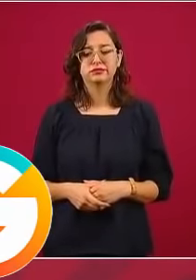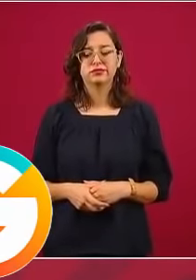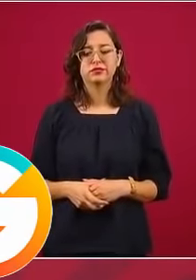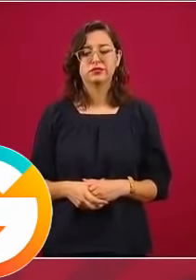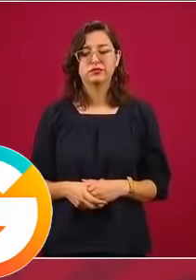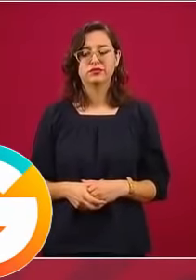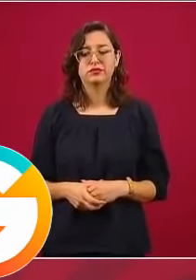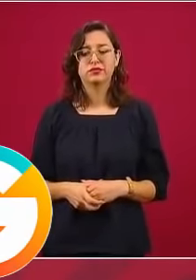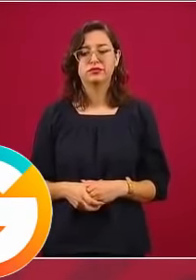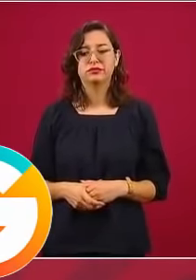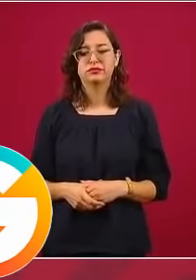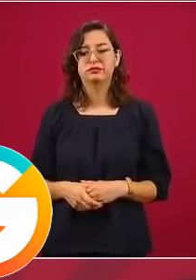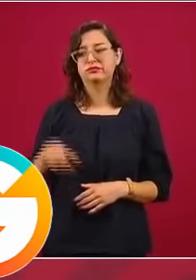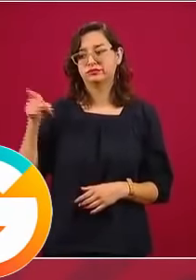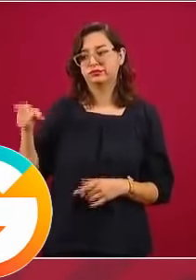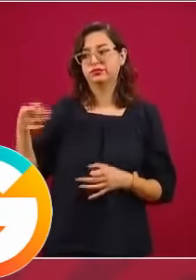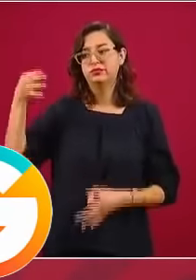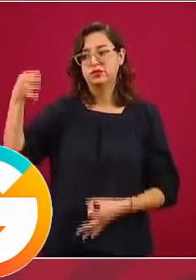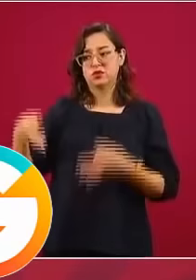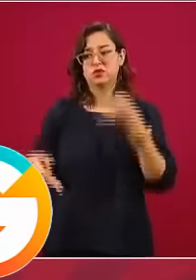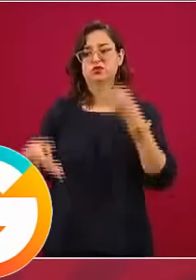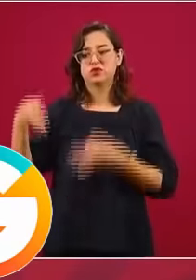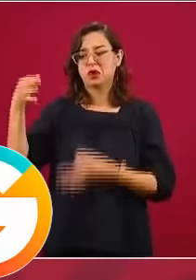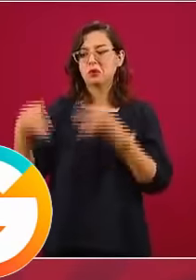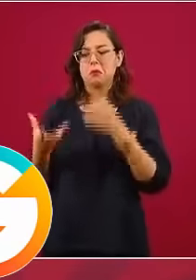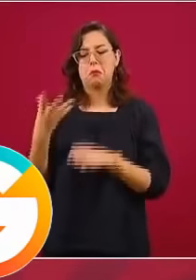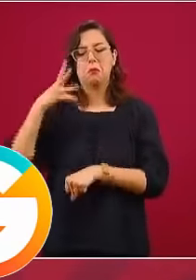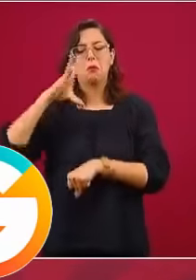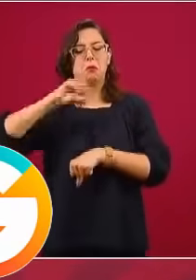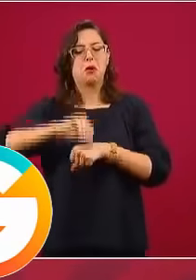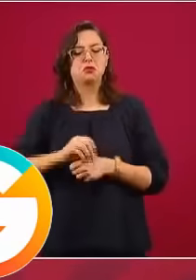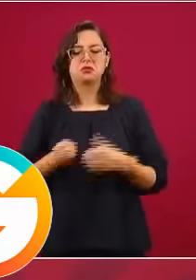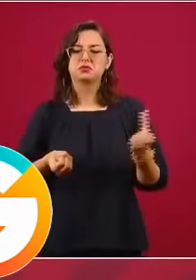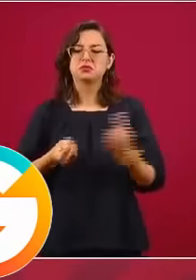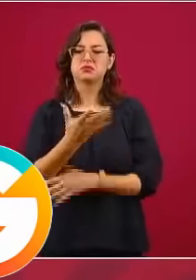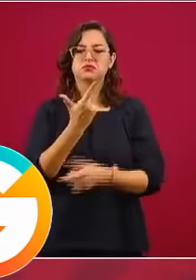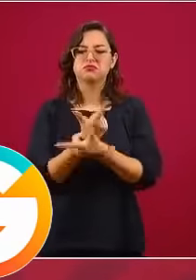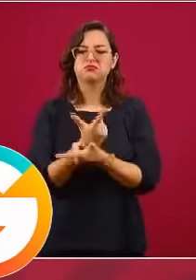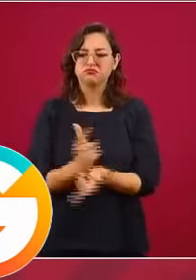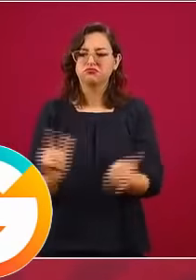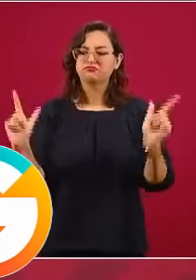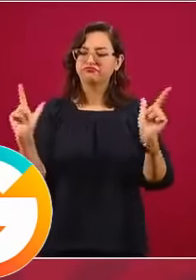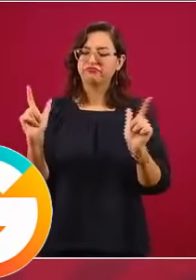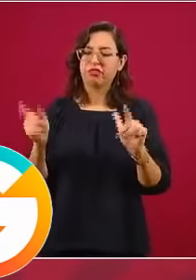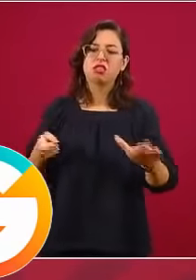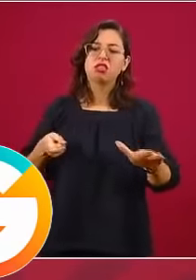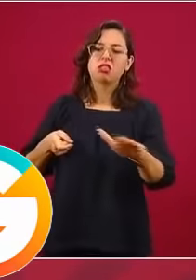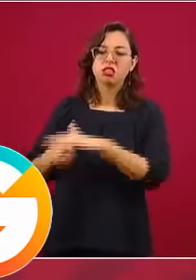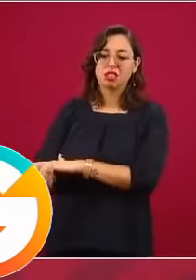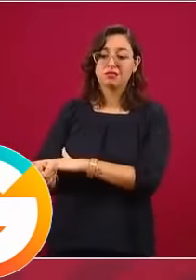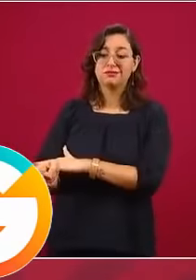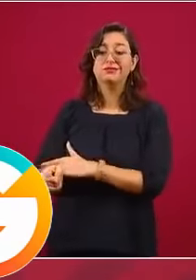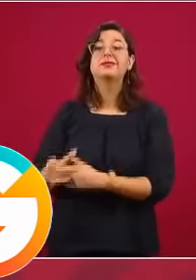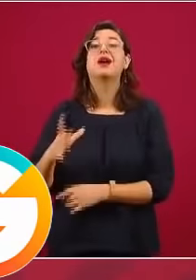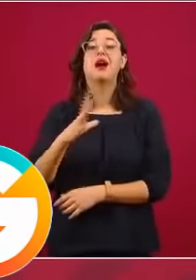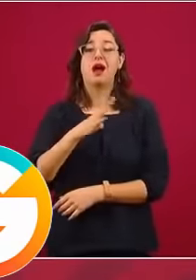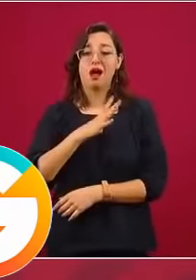En el juzgado que ordenó la libertad, y se tienen las